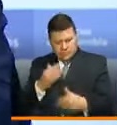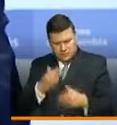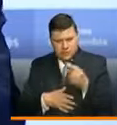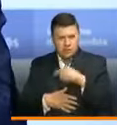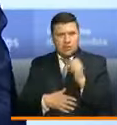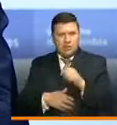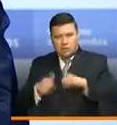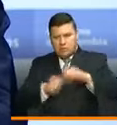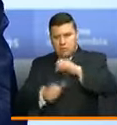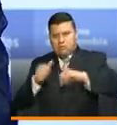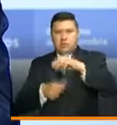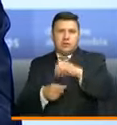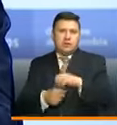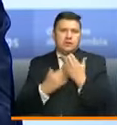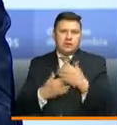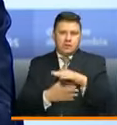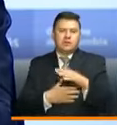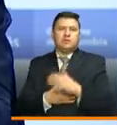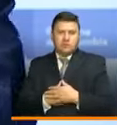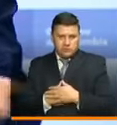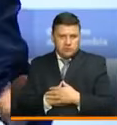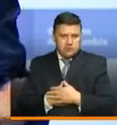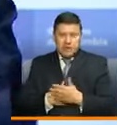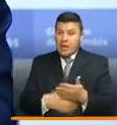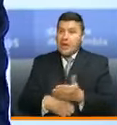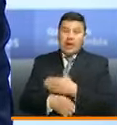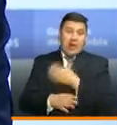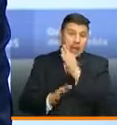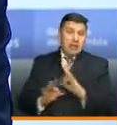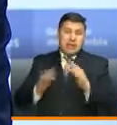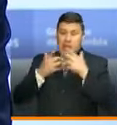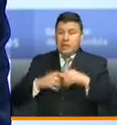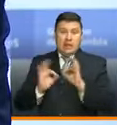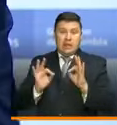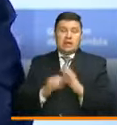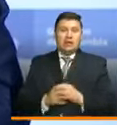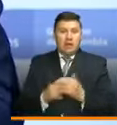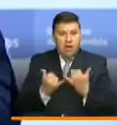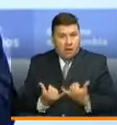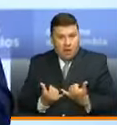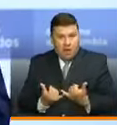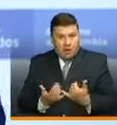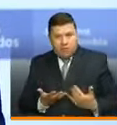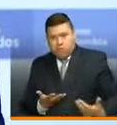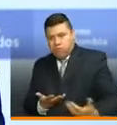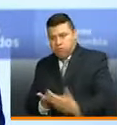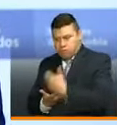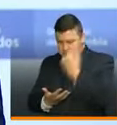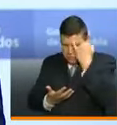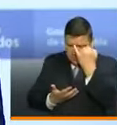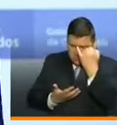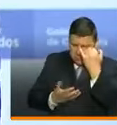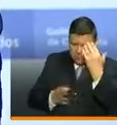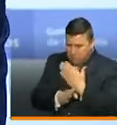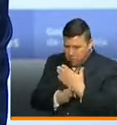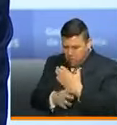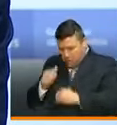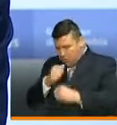hacer producción de bienes que antes no se estaban produciendo y que además recogen la fortaleza y la capacidad que